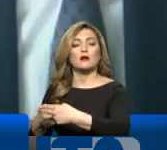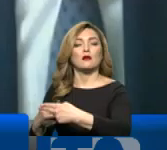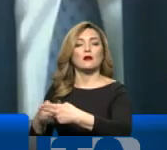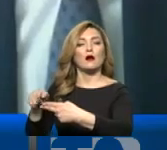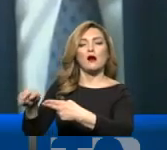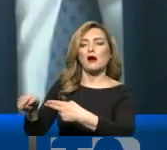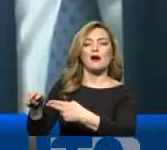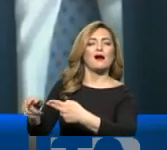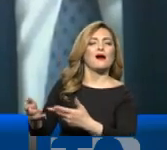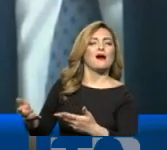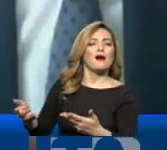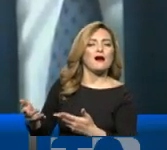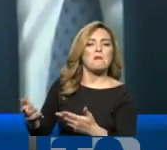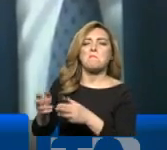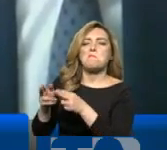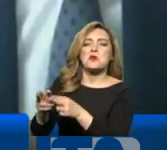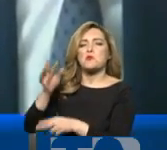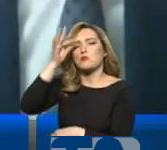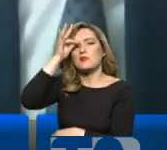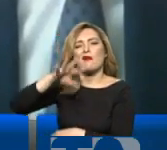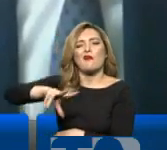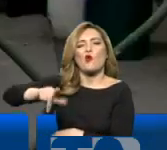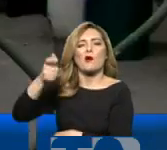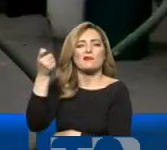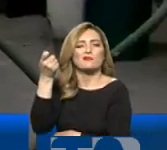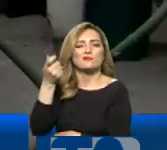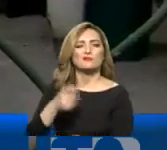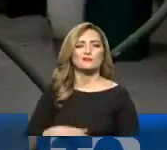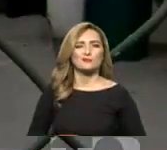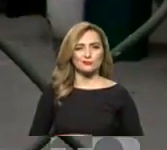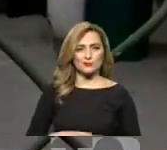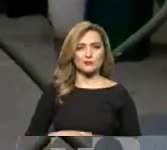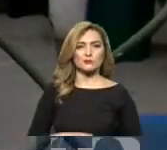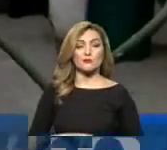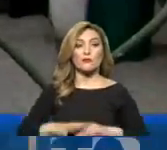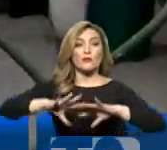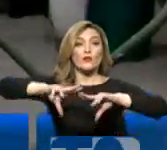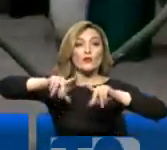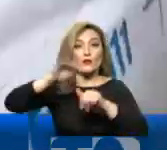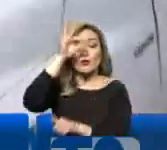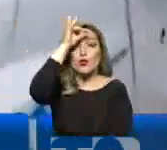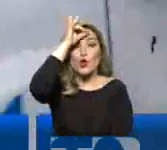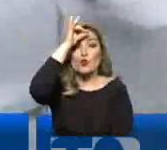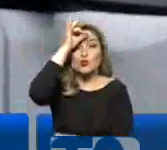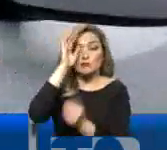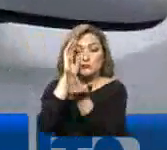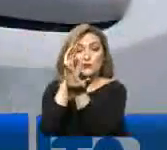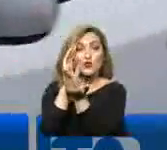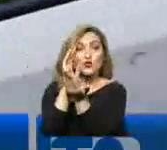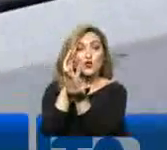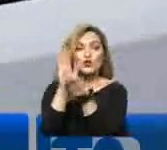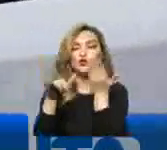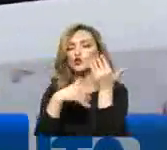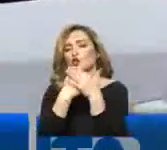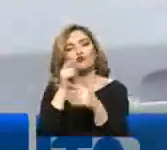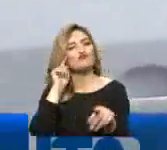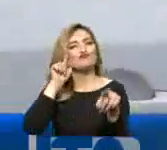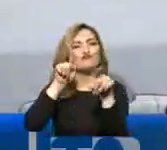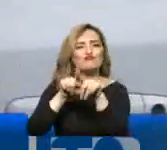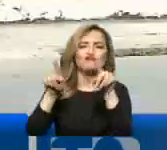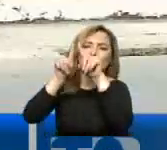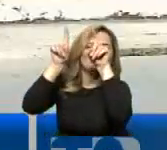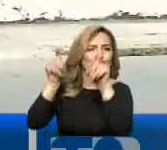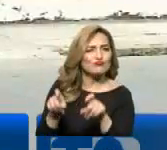En otro departamento del mismo hospital se estaban robando el dinero. Y frente al nivel de corrupción en los hospitales del IES, todos coinciden con una